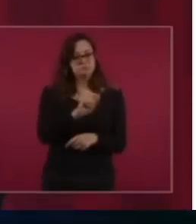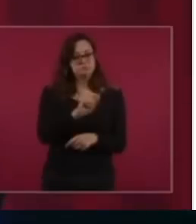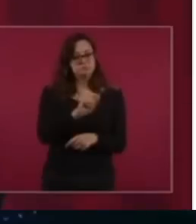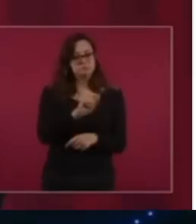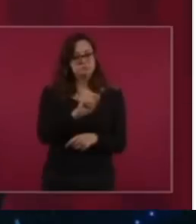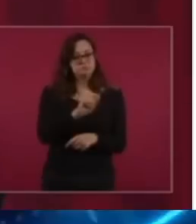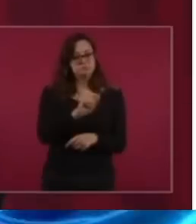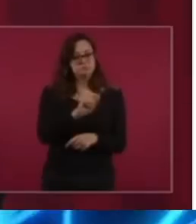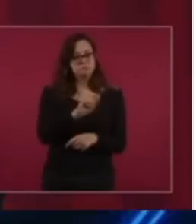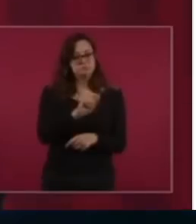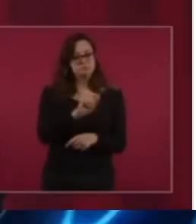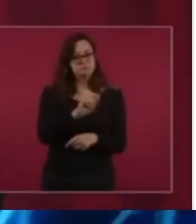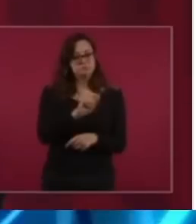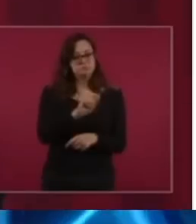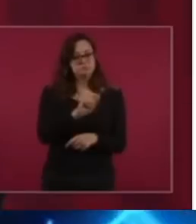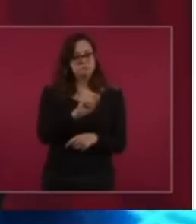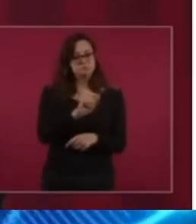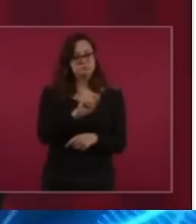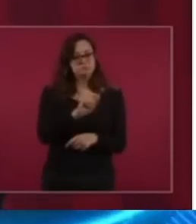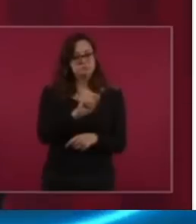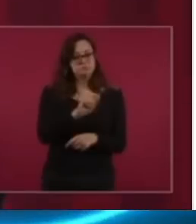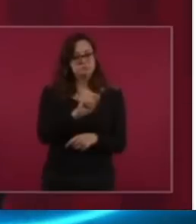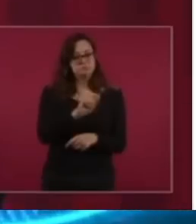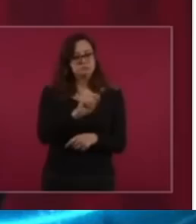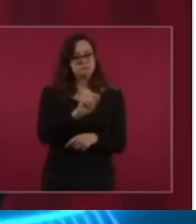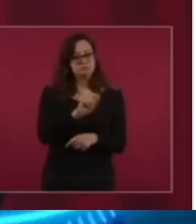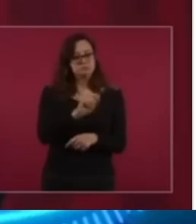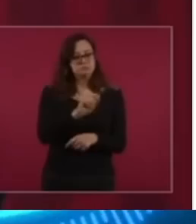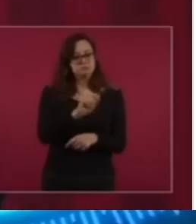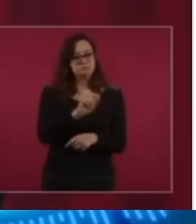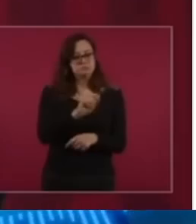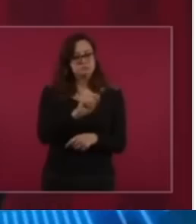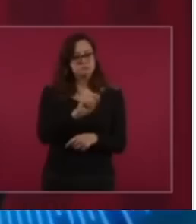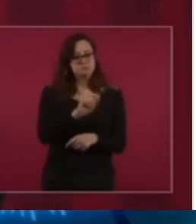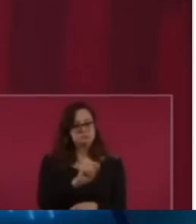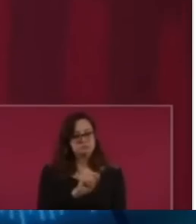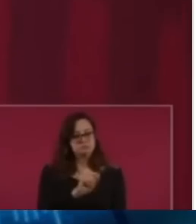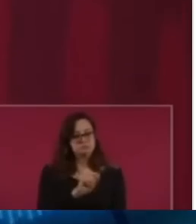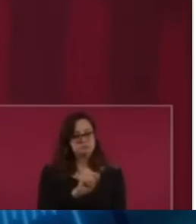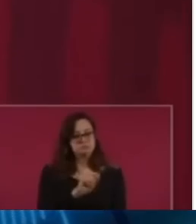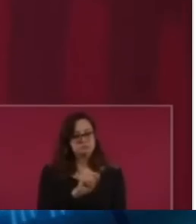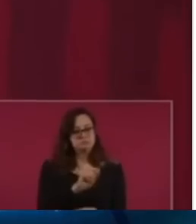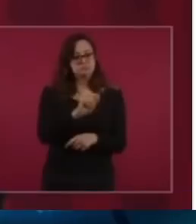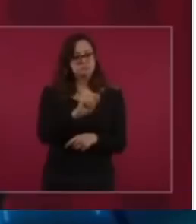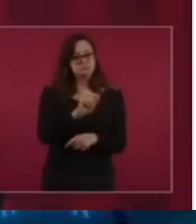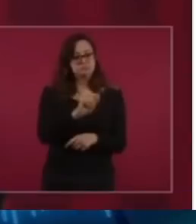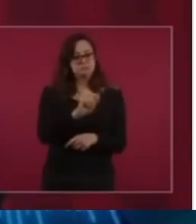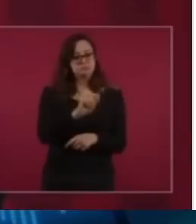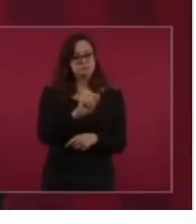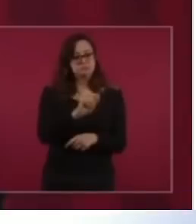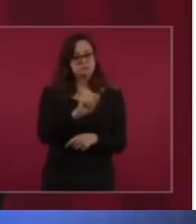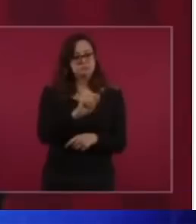Obrador ya la anunciaron ya se reunió ya la presentó Adan Augusto López Hernández secretario de gobernación